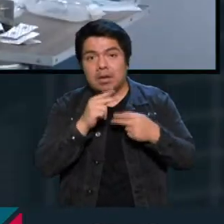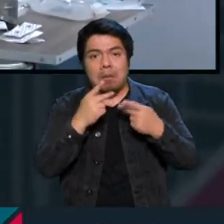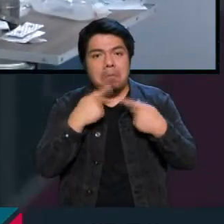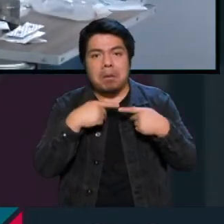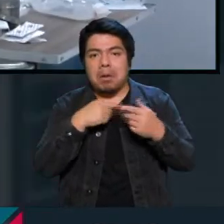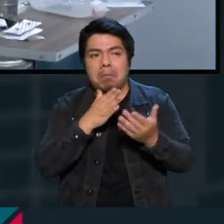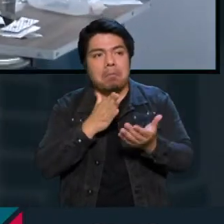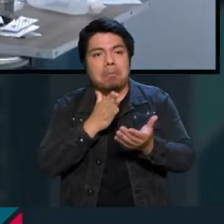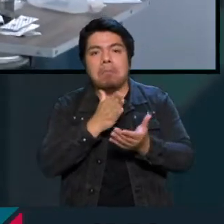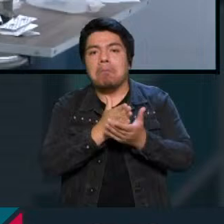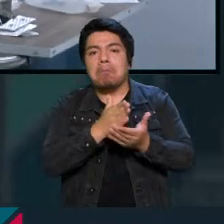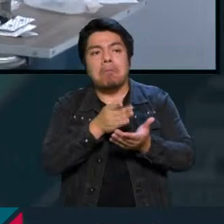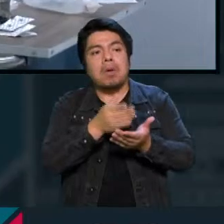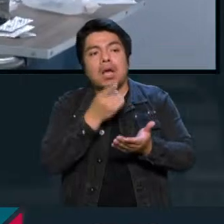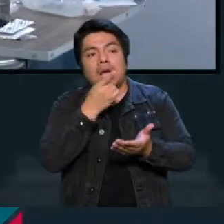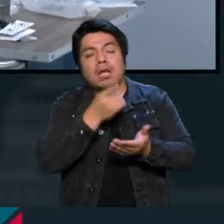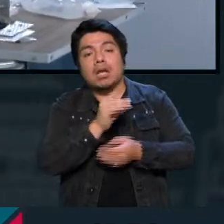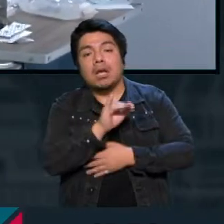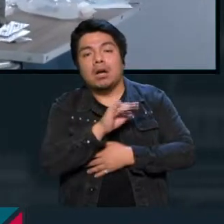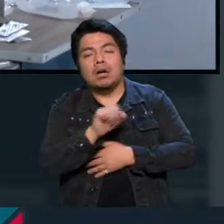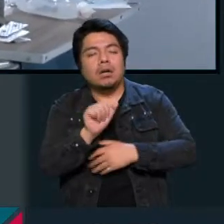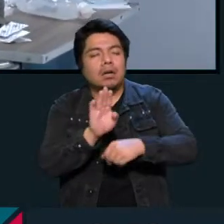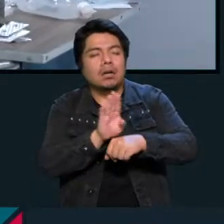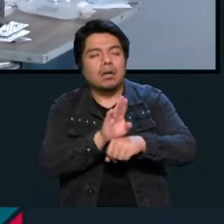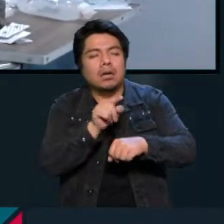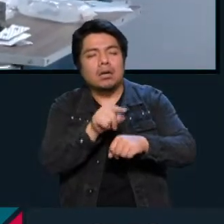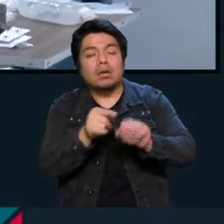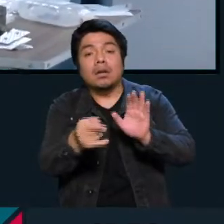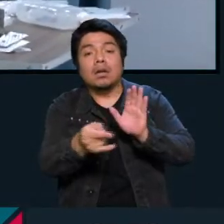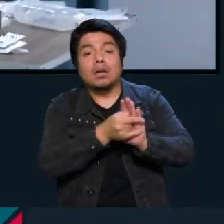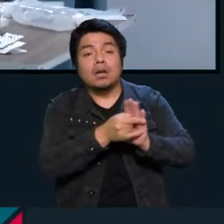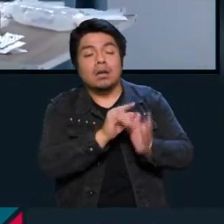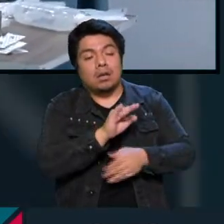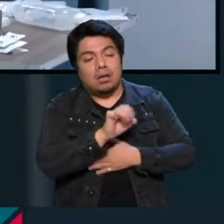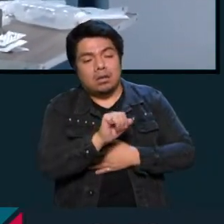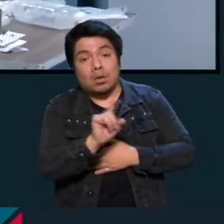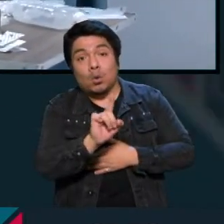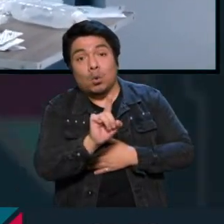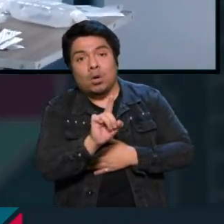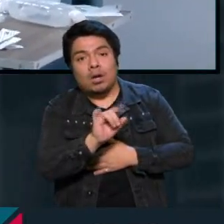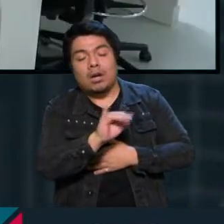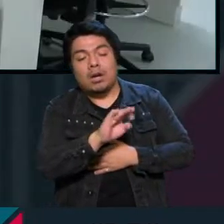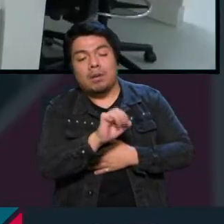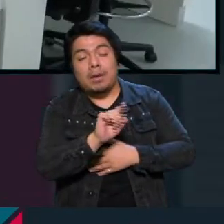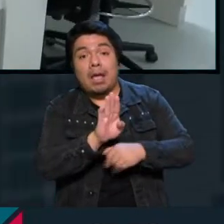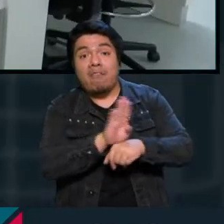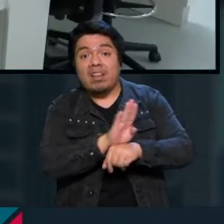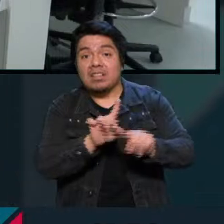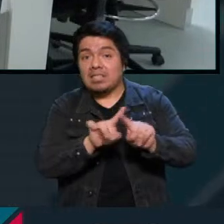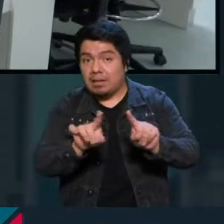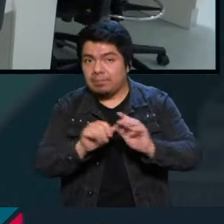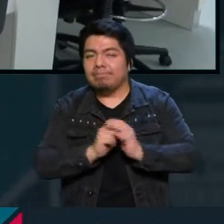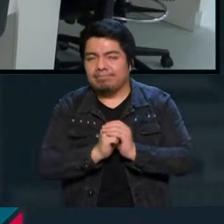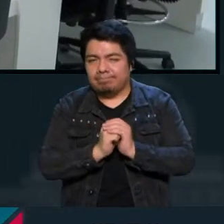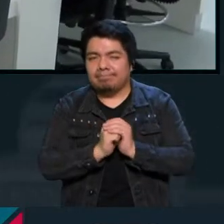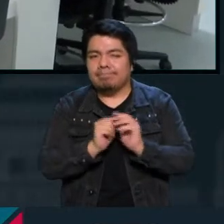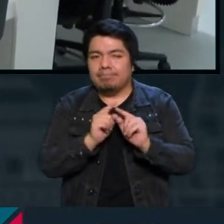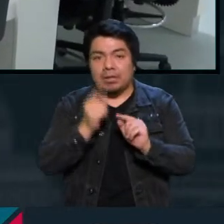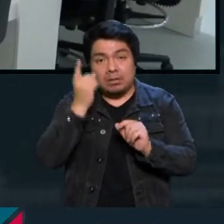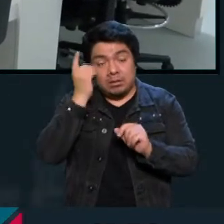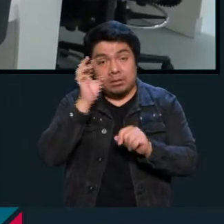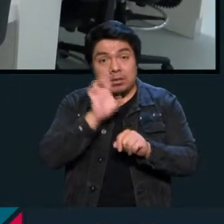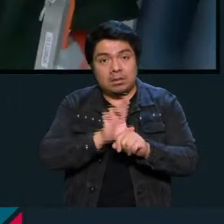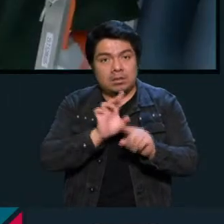puede ir a cualquier unidad que hoy dice IMSS Bienestar, que aunque tenga el logo del IMSS, no es el IMSS como tal, es una institución distinta, tiene su propio director, que